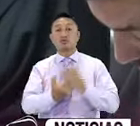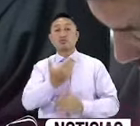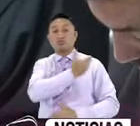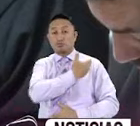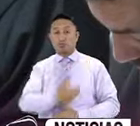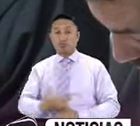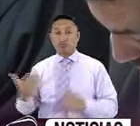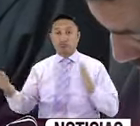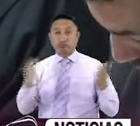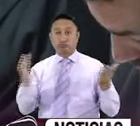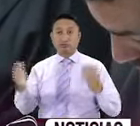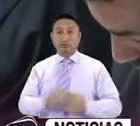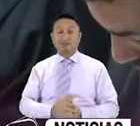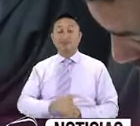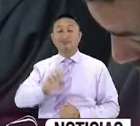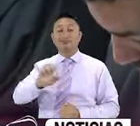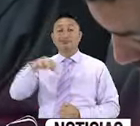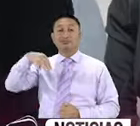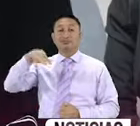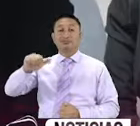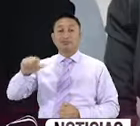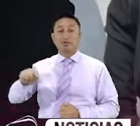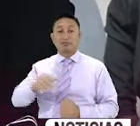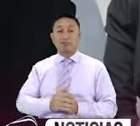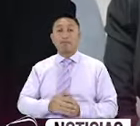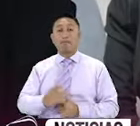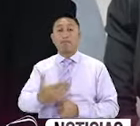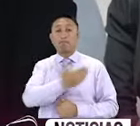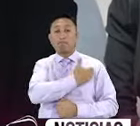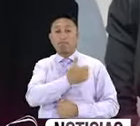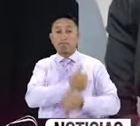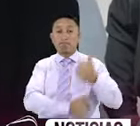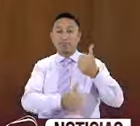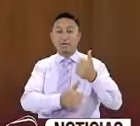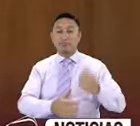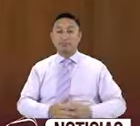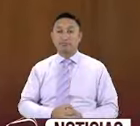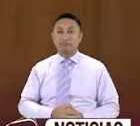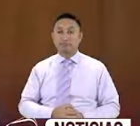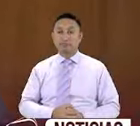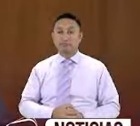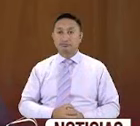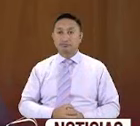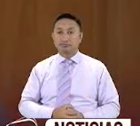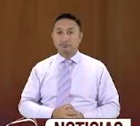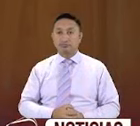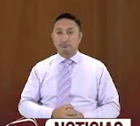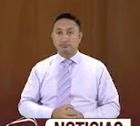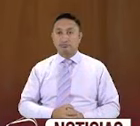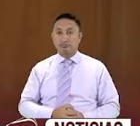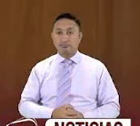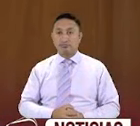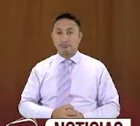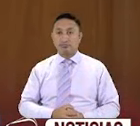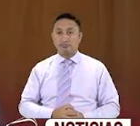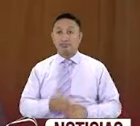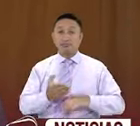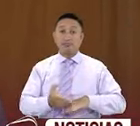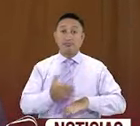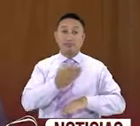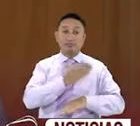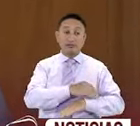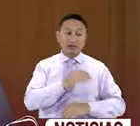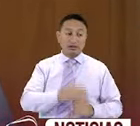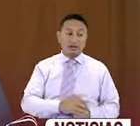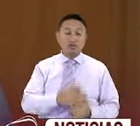Tapia como presidenta subrogante. Lo juro. Habíamos estado en una suerte de anomia, con